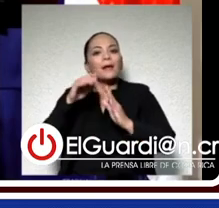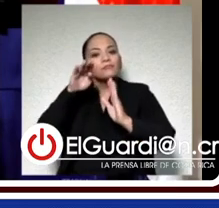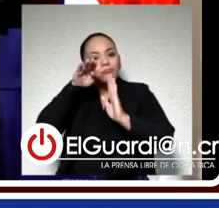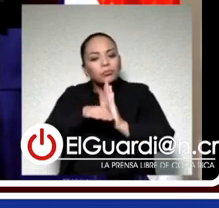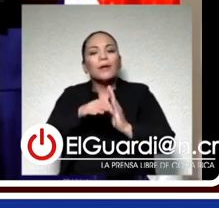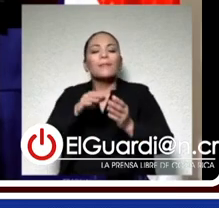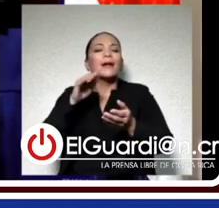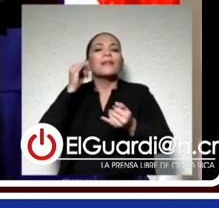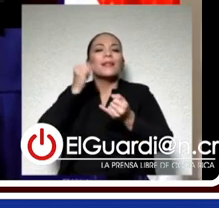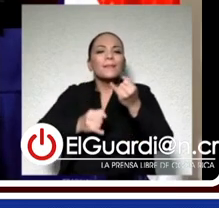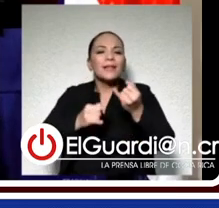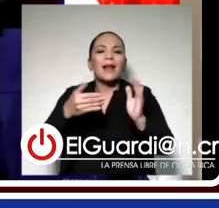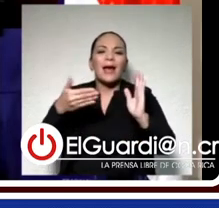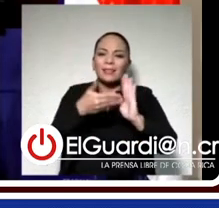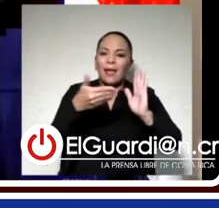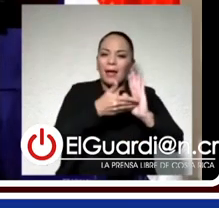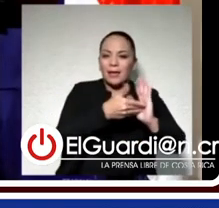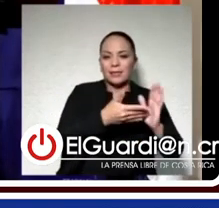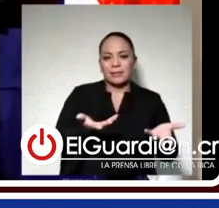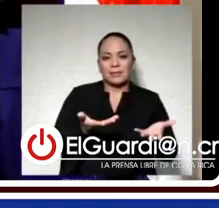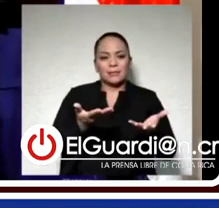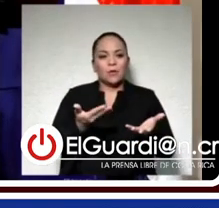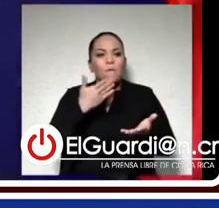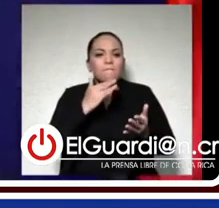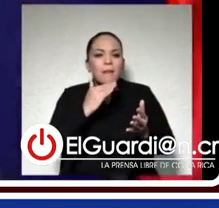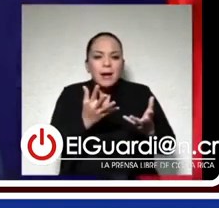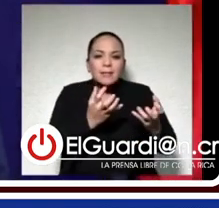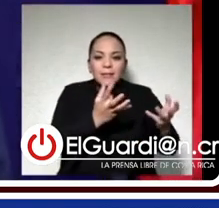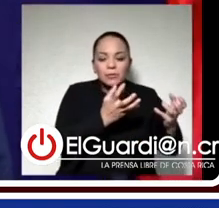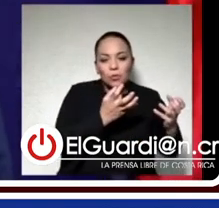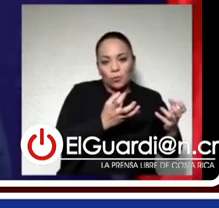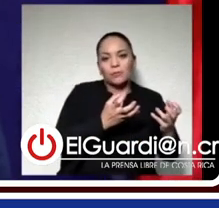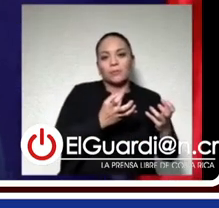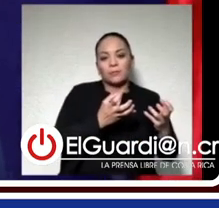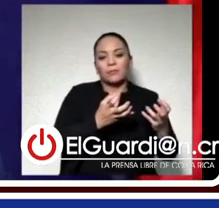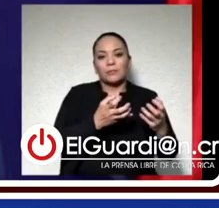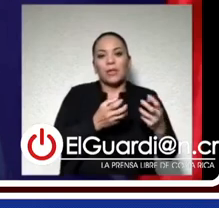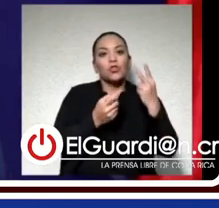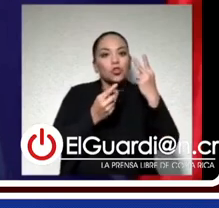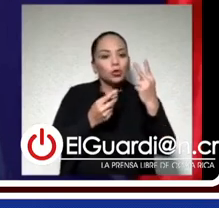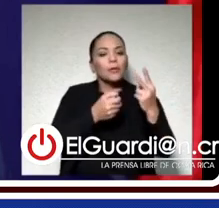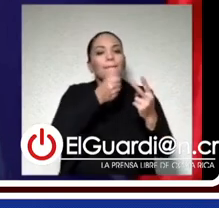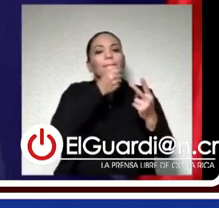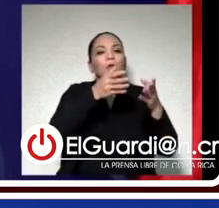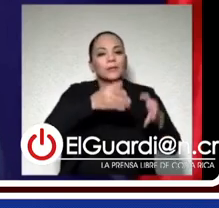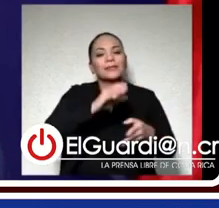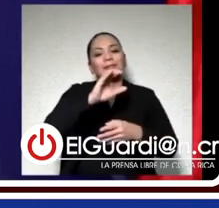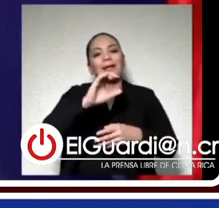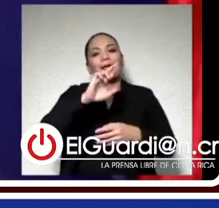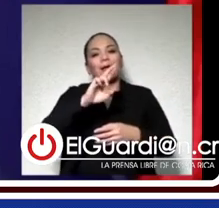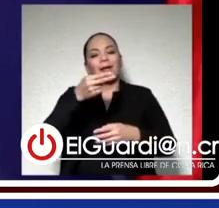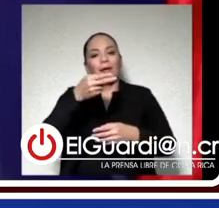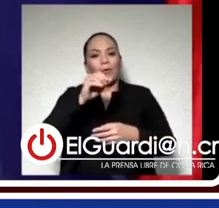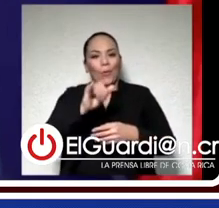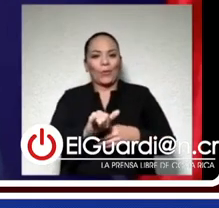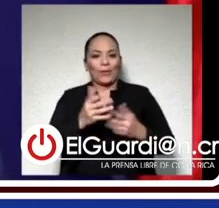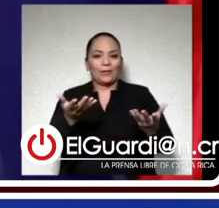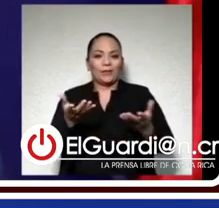con premeditación y malevosía de esos dos periodistas de CR Hoy, diciéndole, de sí,